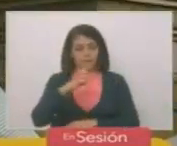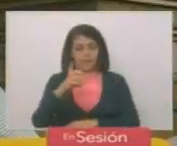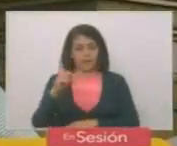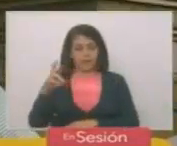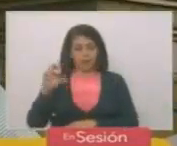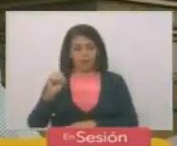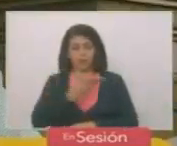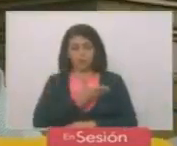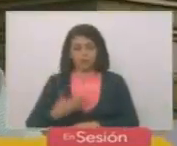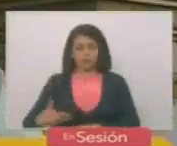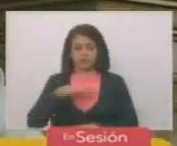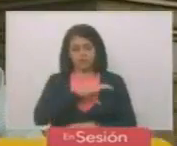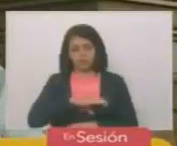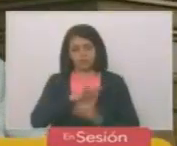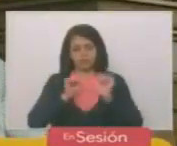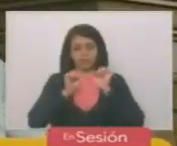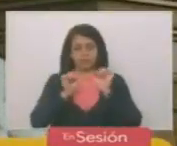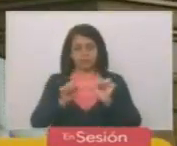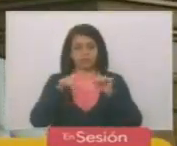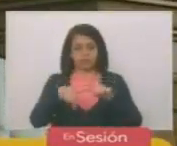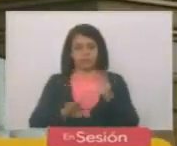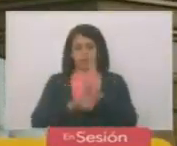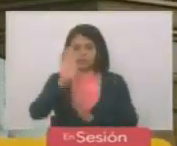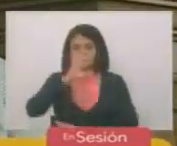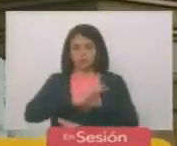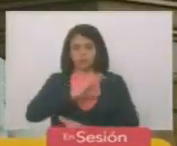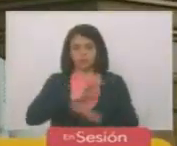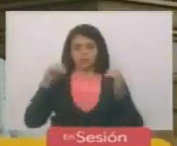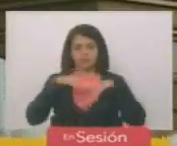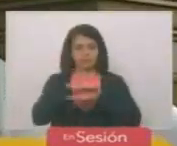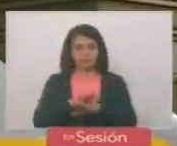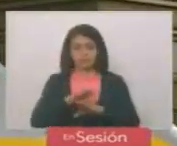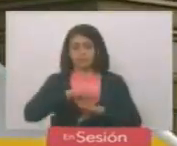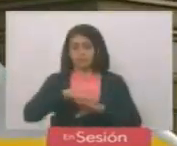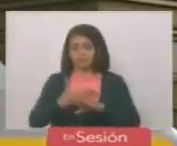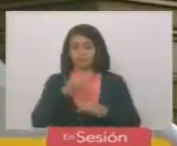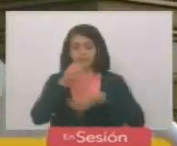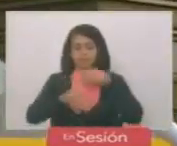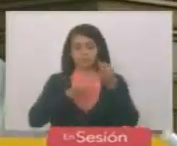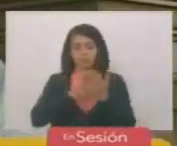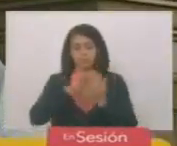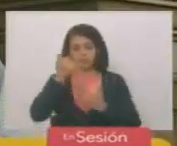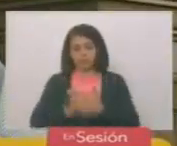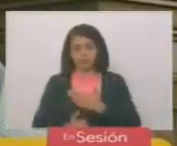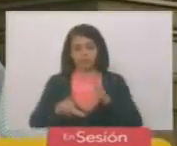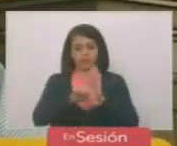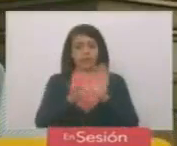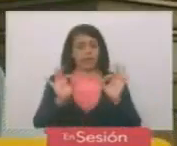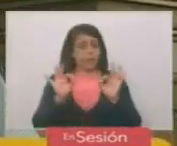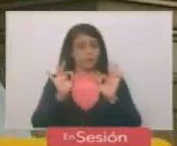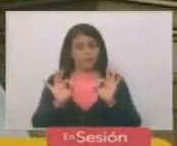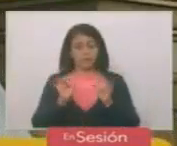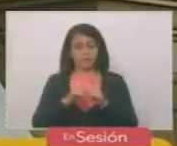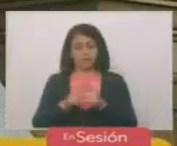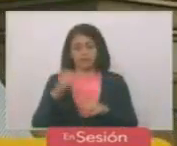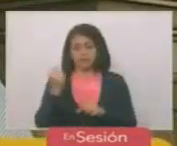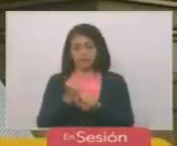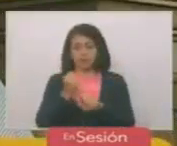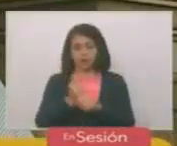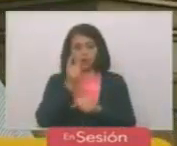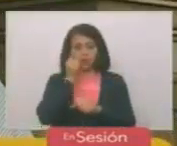Aparicio, presidente de la Comisión Permanente de Desarrollo Social Integral, mediante la cual remite proyecto de ley especial de las